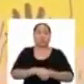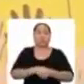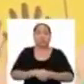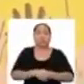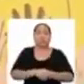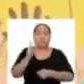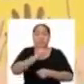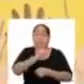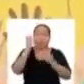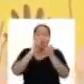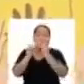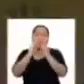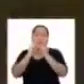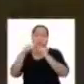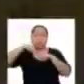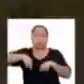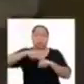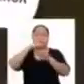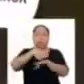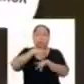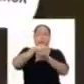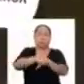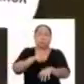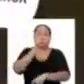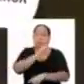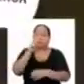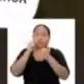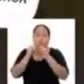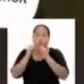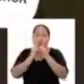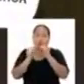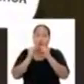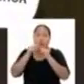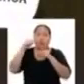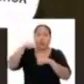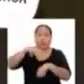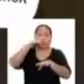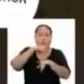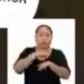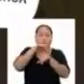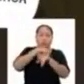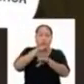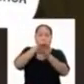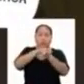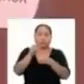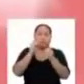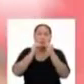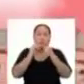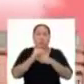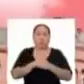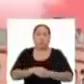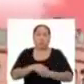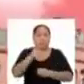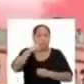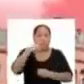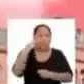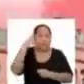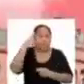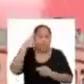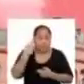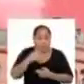no hay solución, la huelga continúa. Si no hay solución, la huelga continúa. Justamente